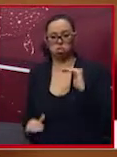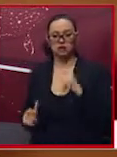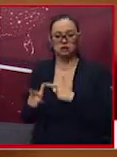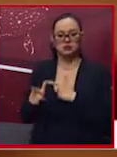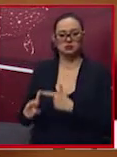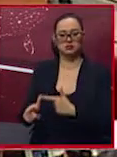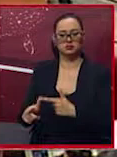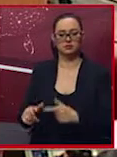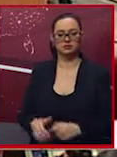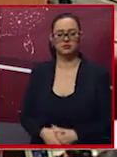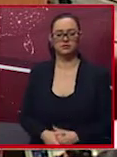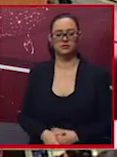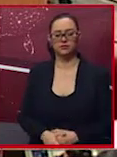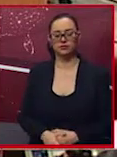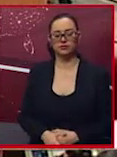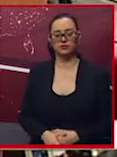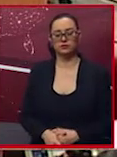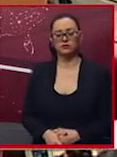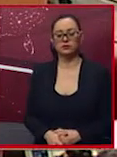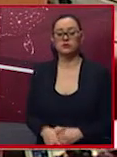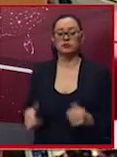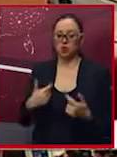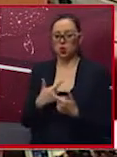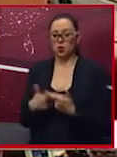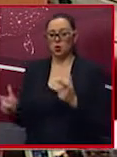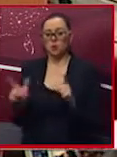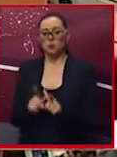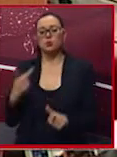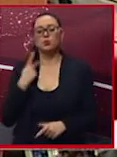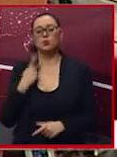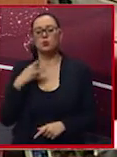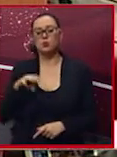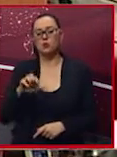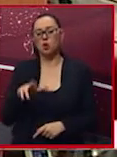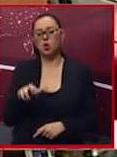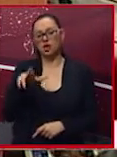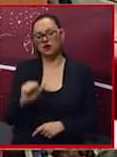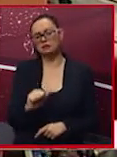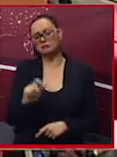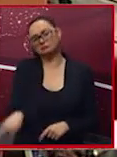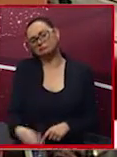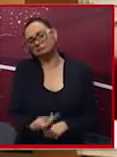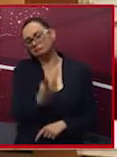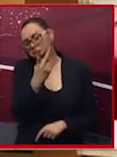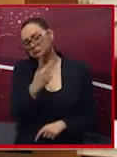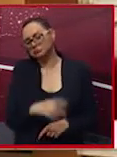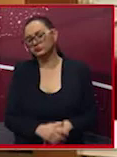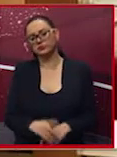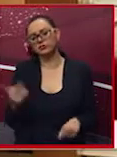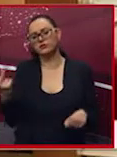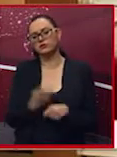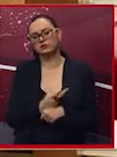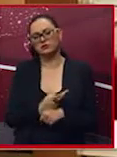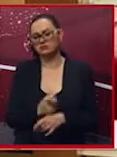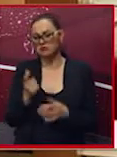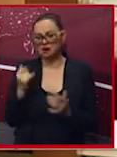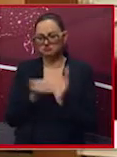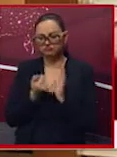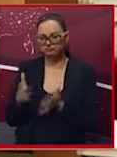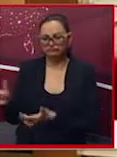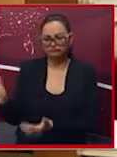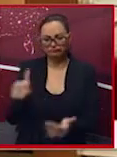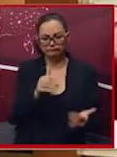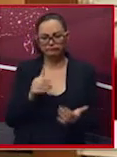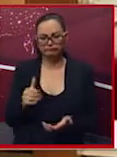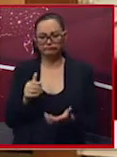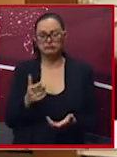país. En su intervención, el grupo parlamentario Morena cuestionó al funcionario sobre los ingresos recaudados,